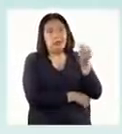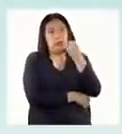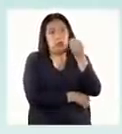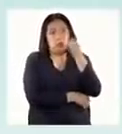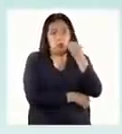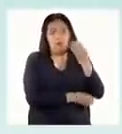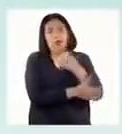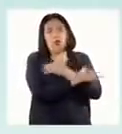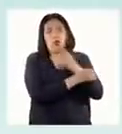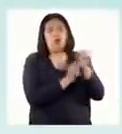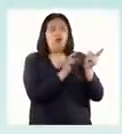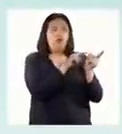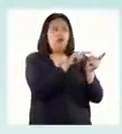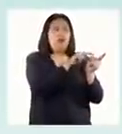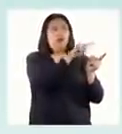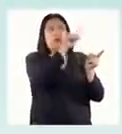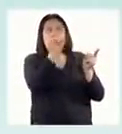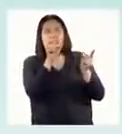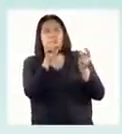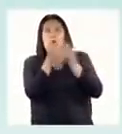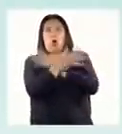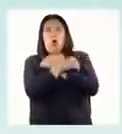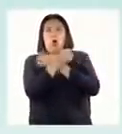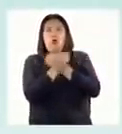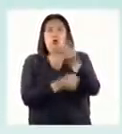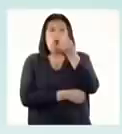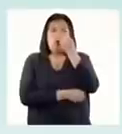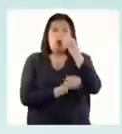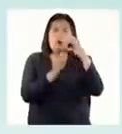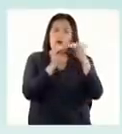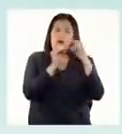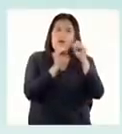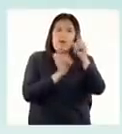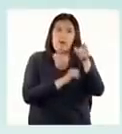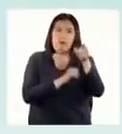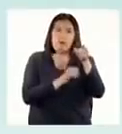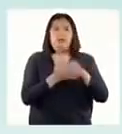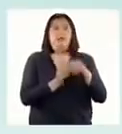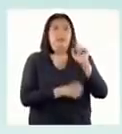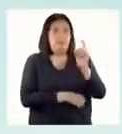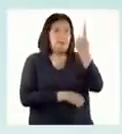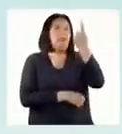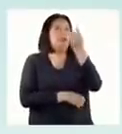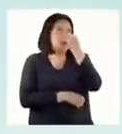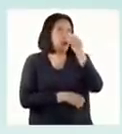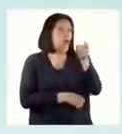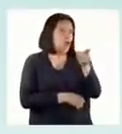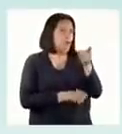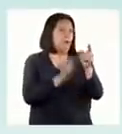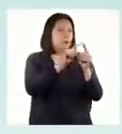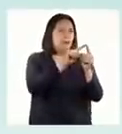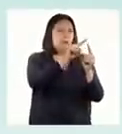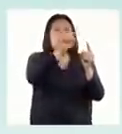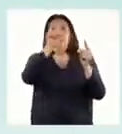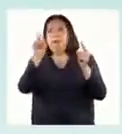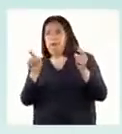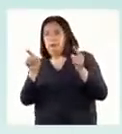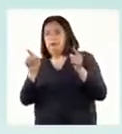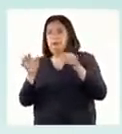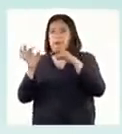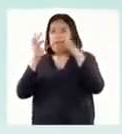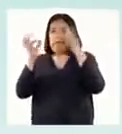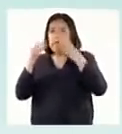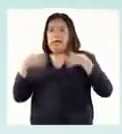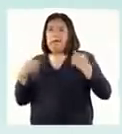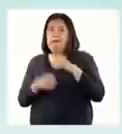oso. Luego, como el oso es el que se come la fruta, él sería el consumidor primario. Los jaguares pueden comerse a